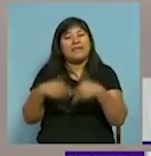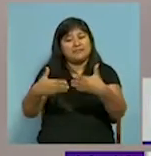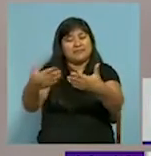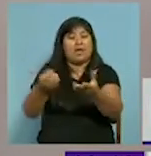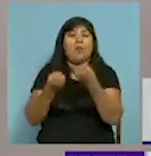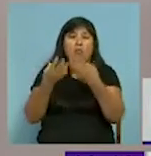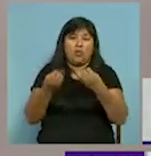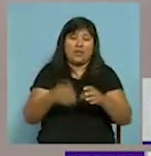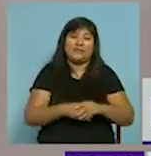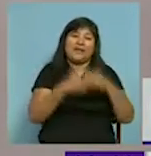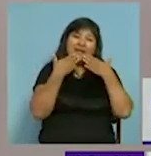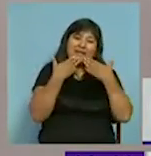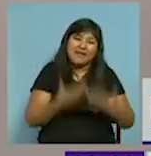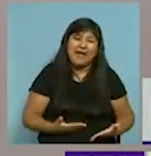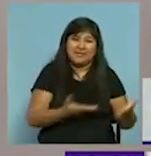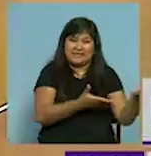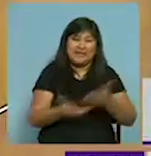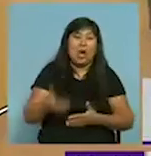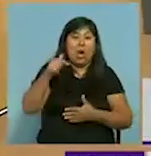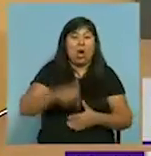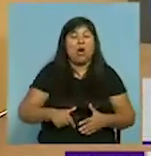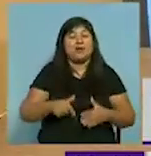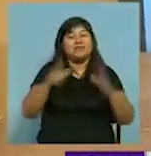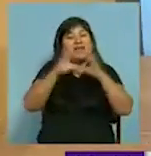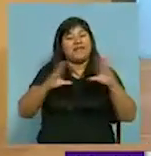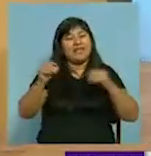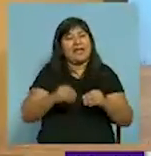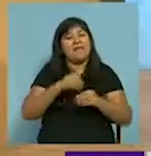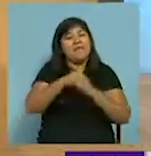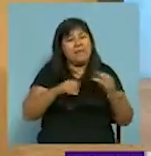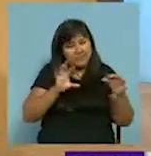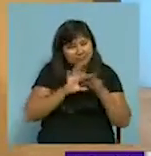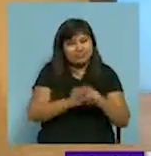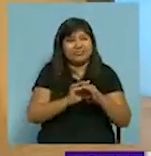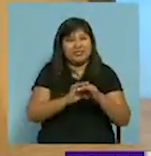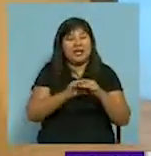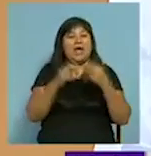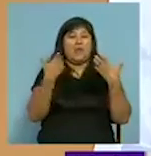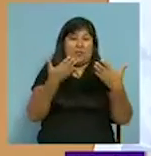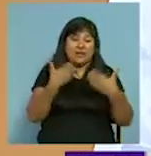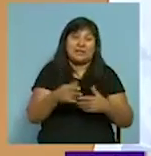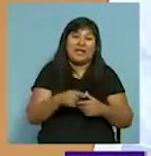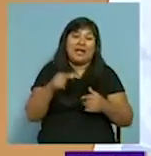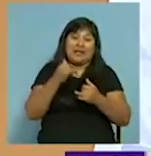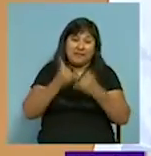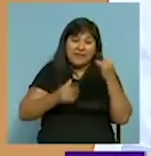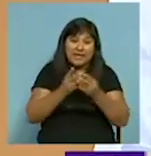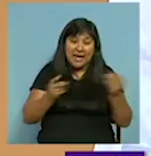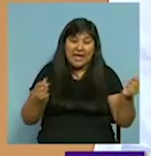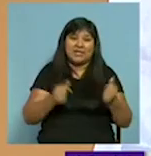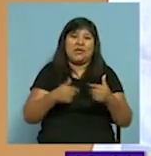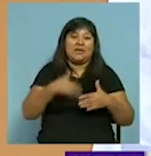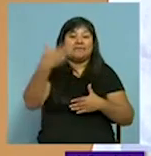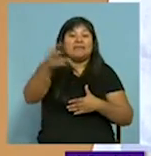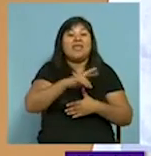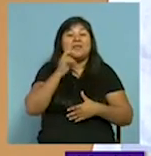ustedes muchísimas gracias que tenga una linda noche buena una navidad de familia y un buen cierre de año y vamos a ver que lo que pasa que depara